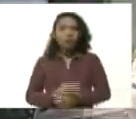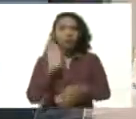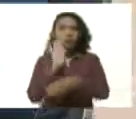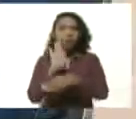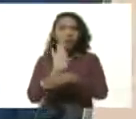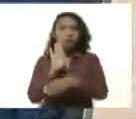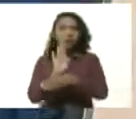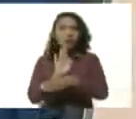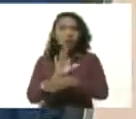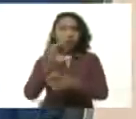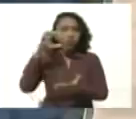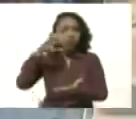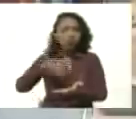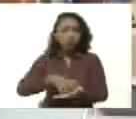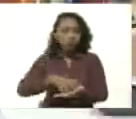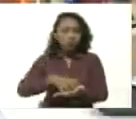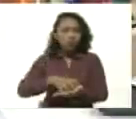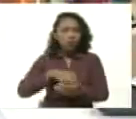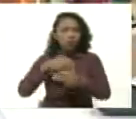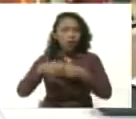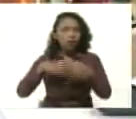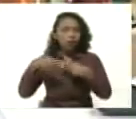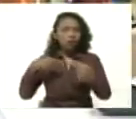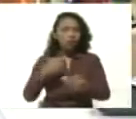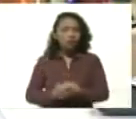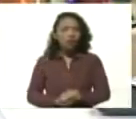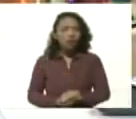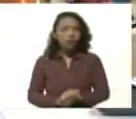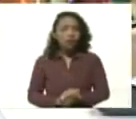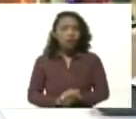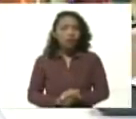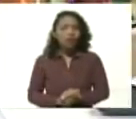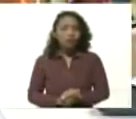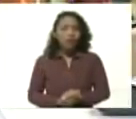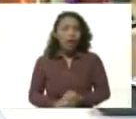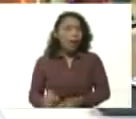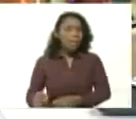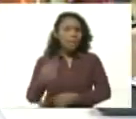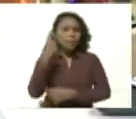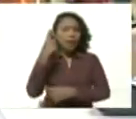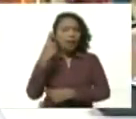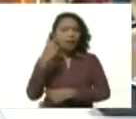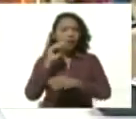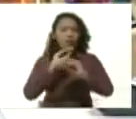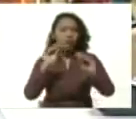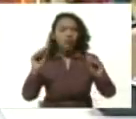protegidas por el Estado, por la revolución. Es el primer llamado que hago.